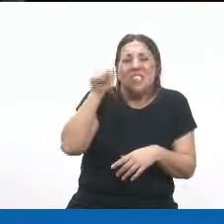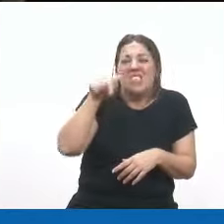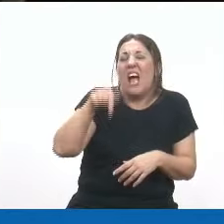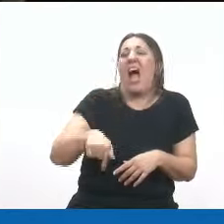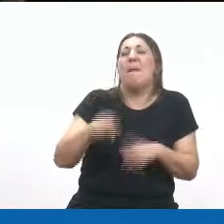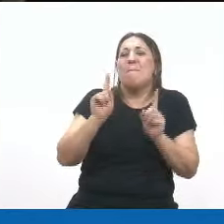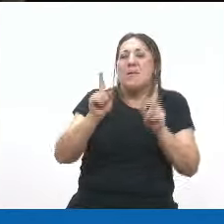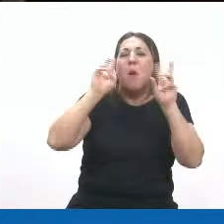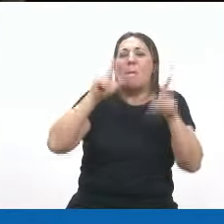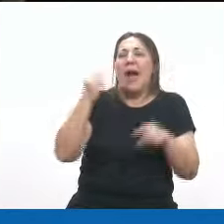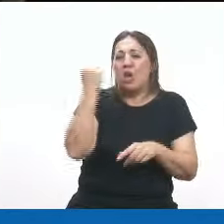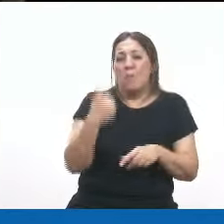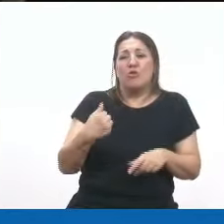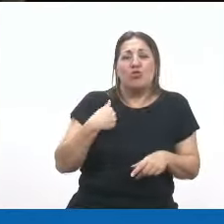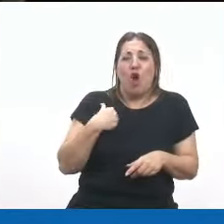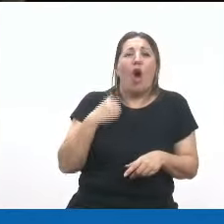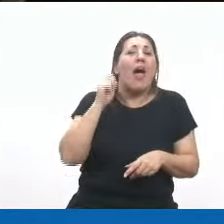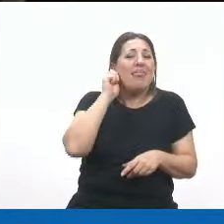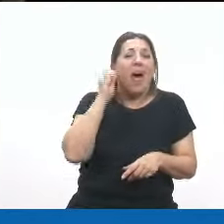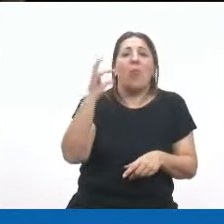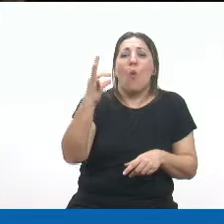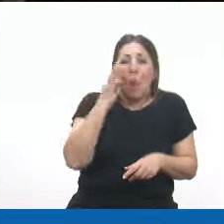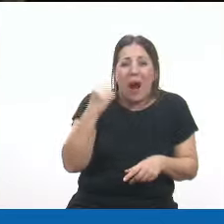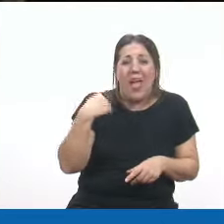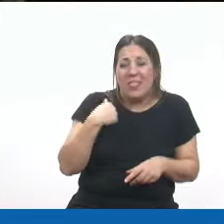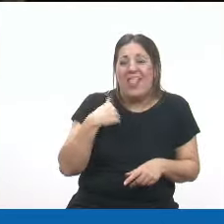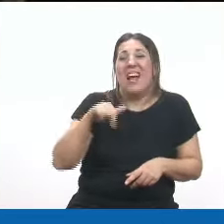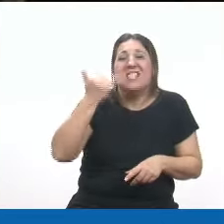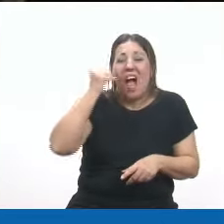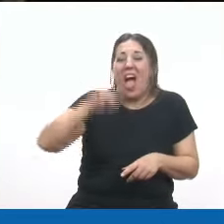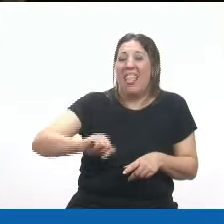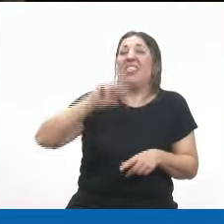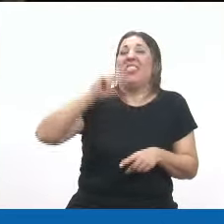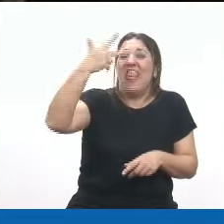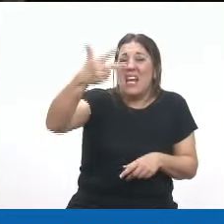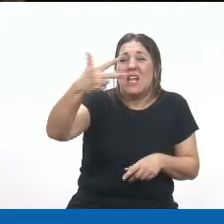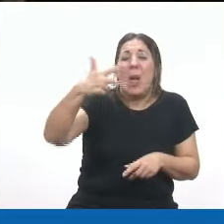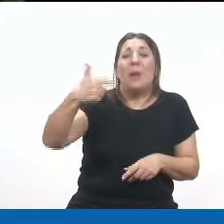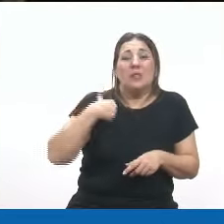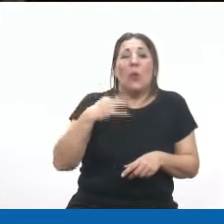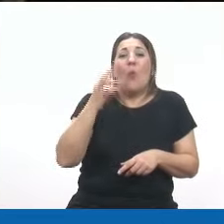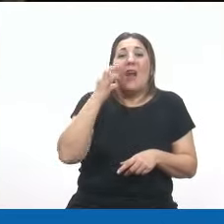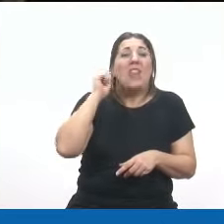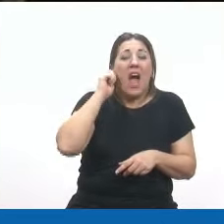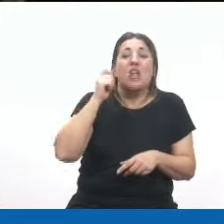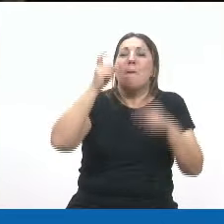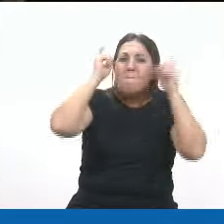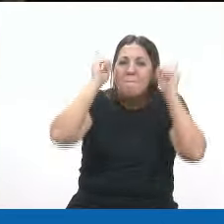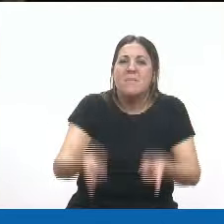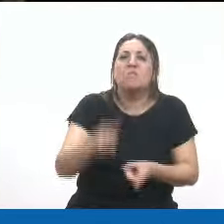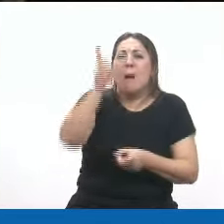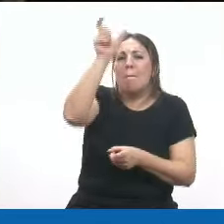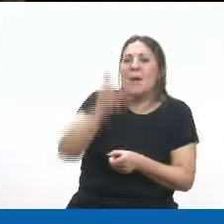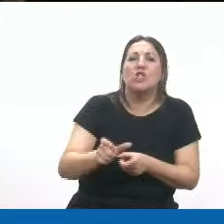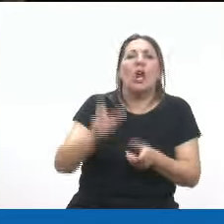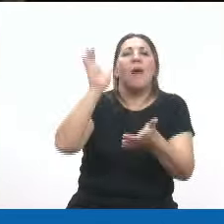años los cumplí hace poquito es la tercera vez en 40 años que veo al mismo tipo arruinarle la vida a los